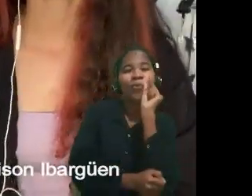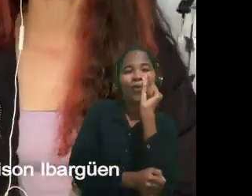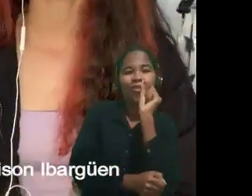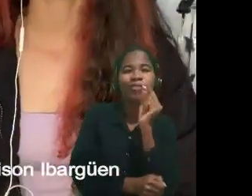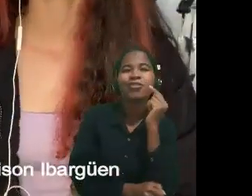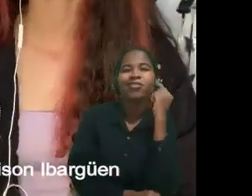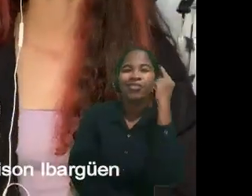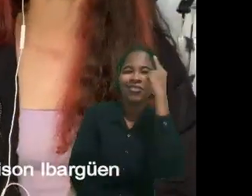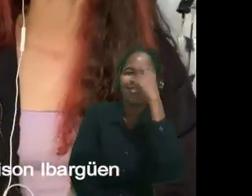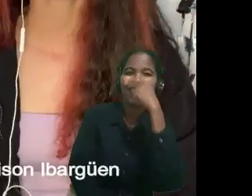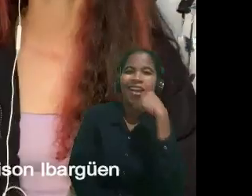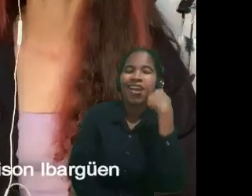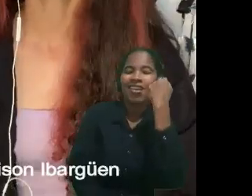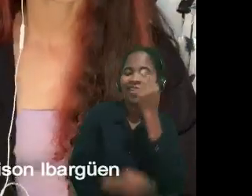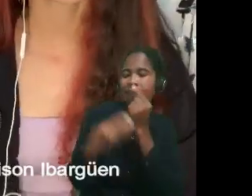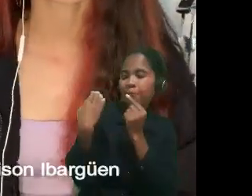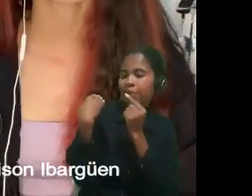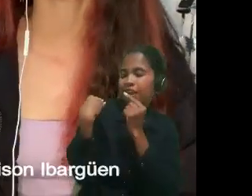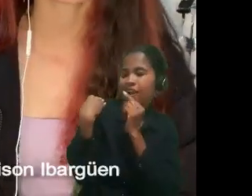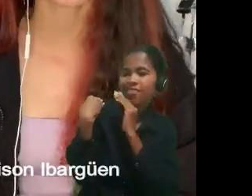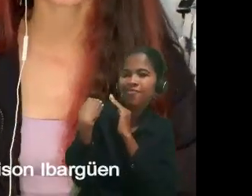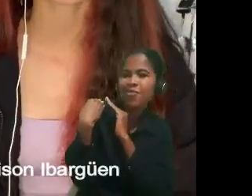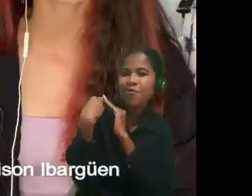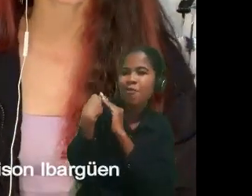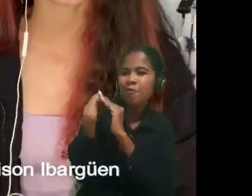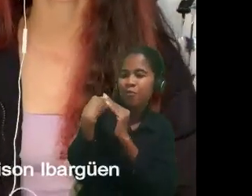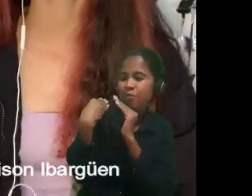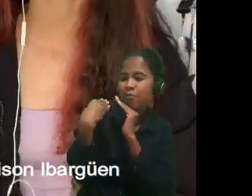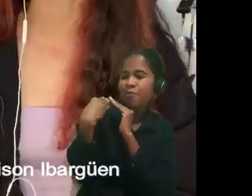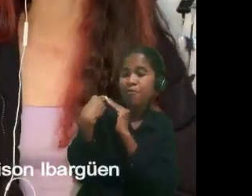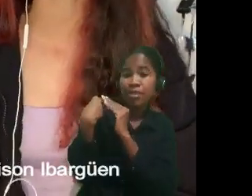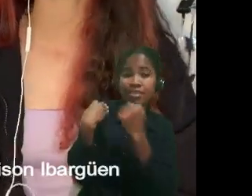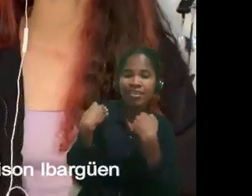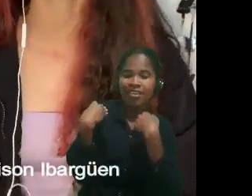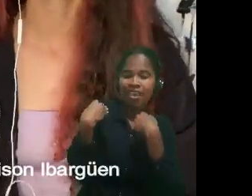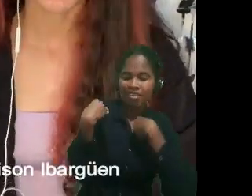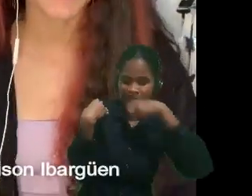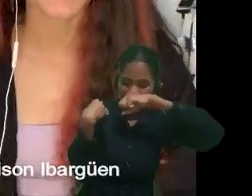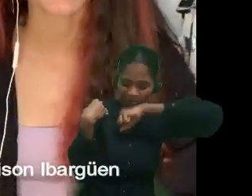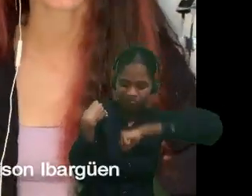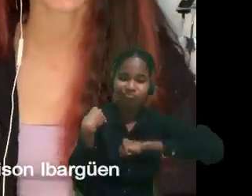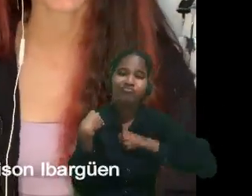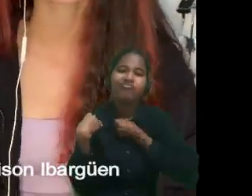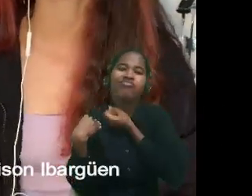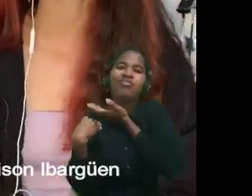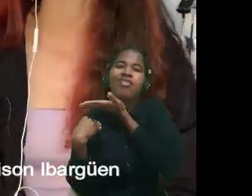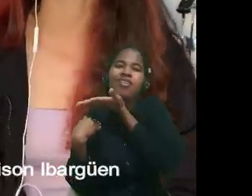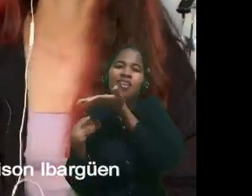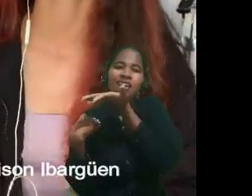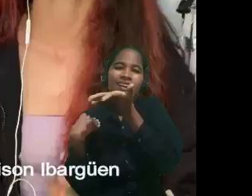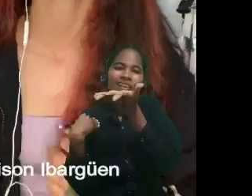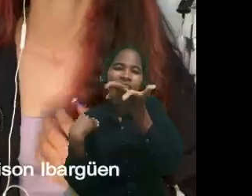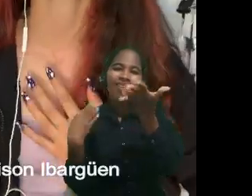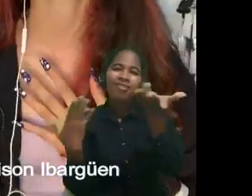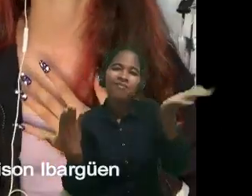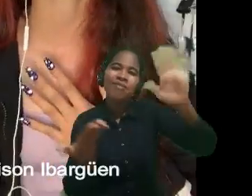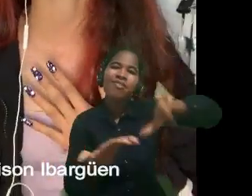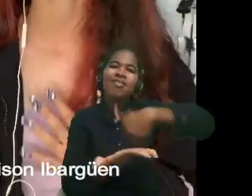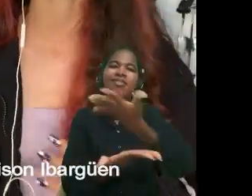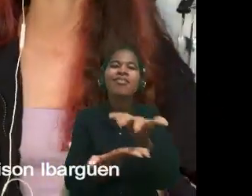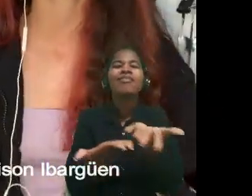a mí me quieres un poco, con tu carita pegada a mi hombro. Mira que canta la voz de